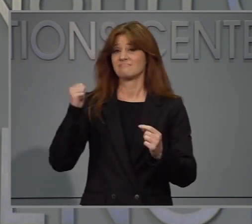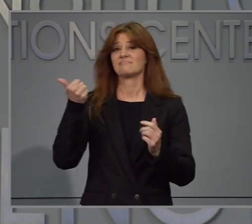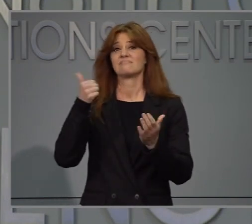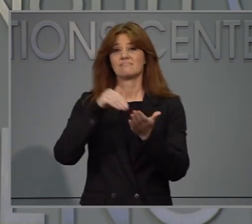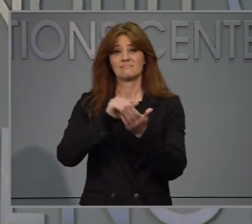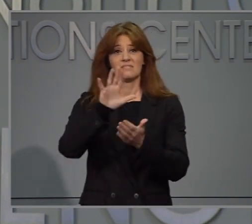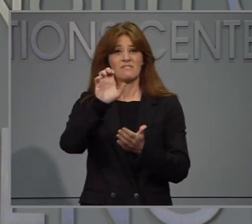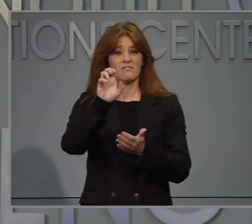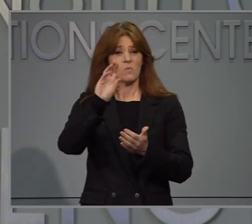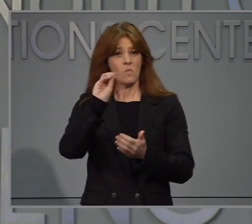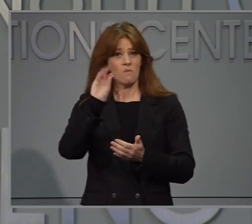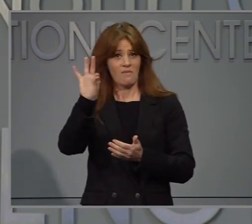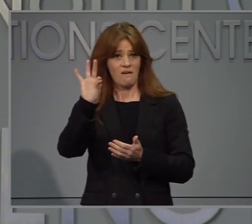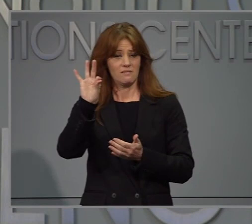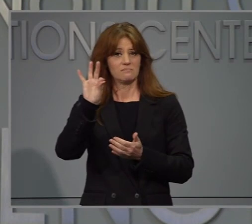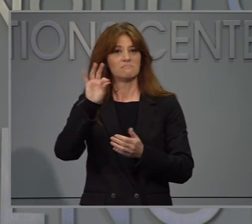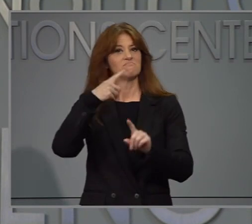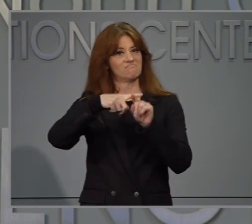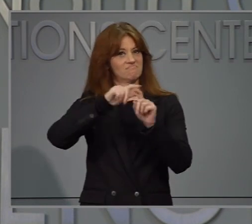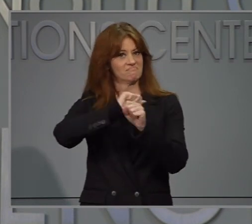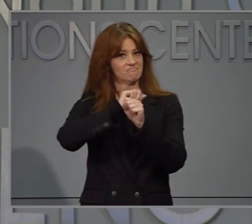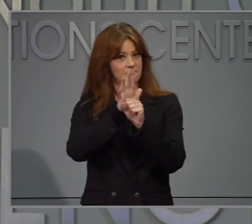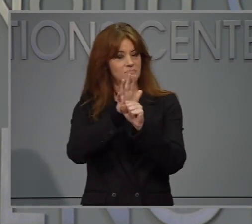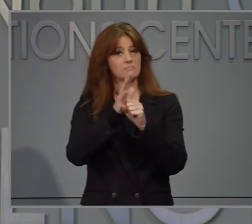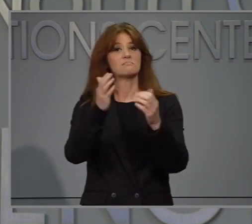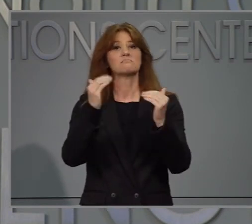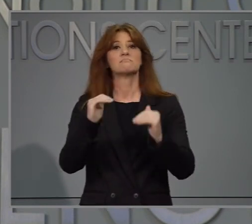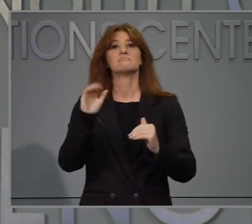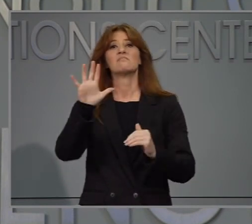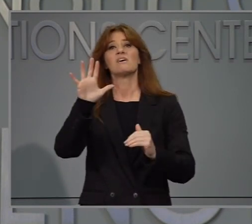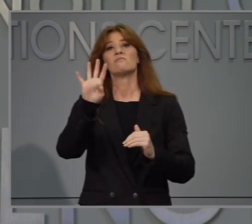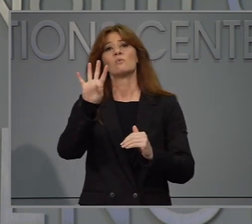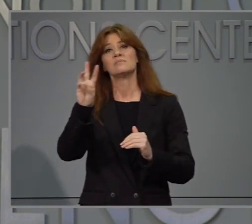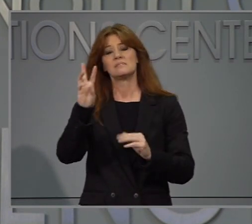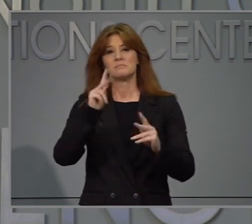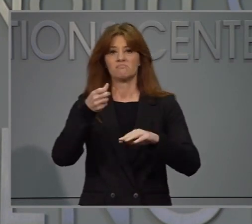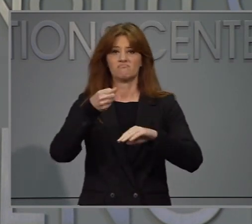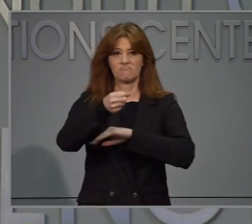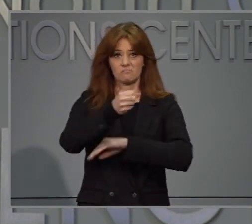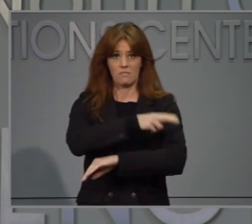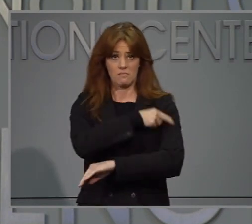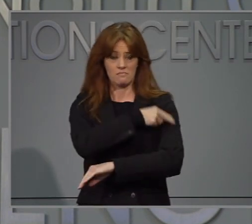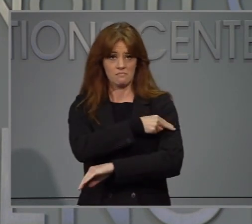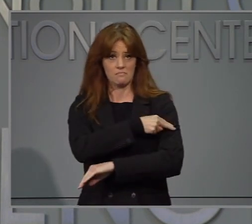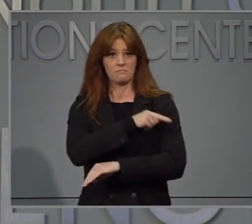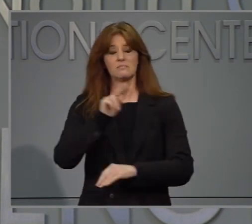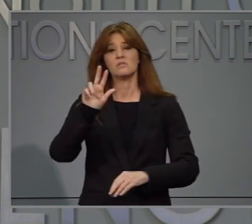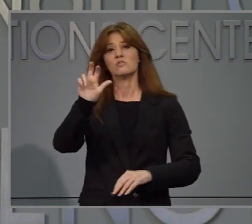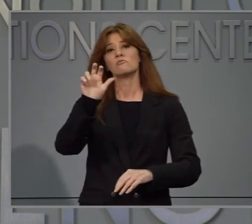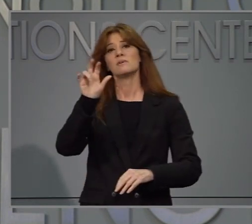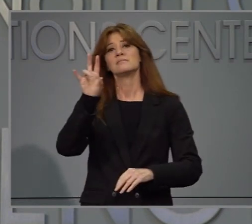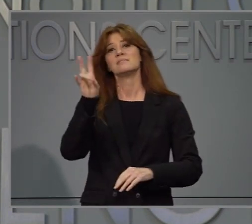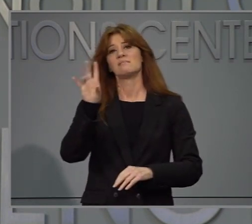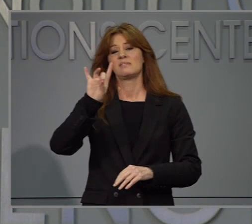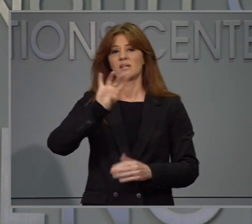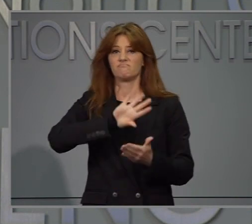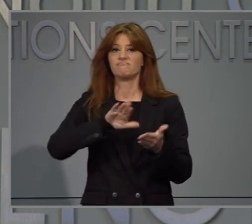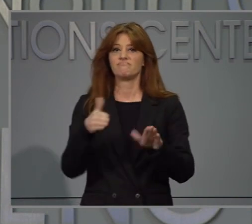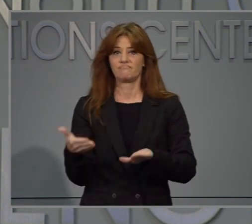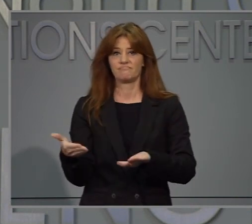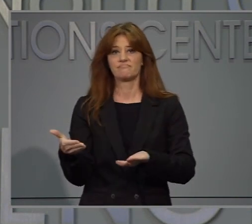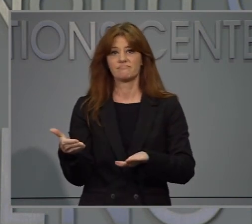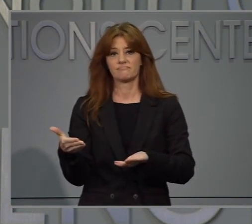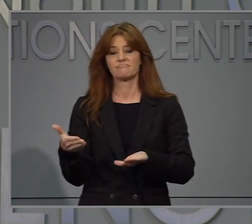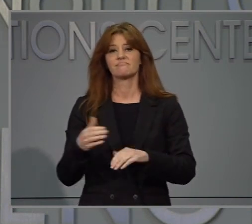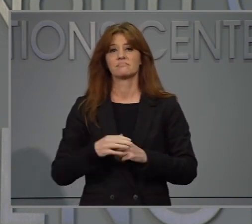Hoy tenemos 10.509 casos, 546 personas en el hospital y 378